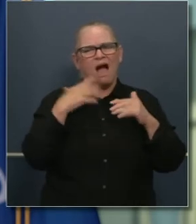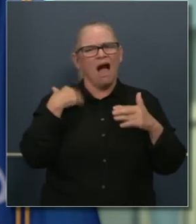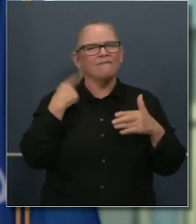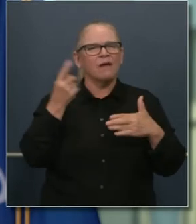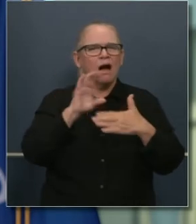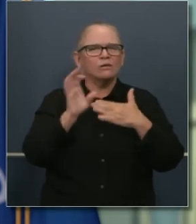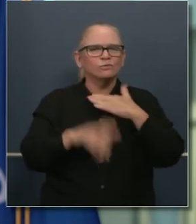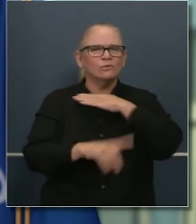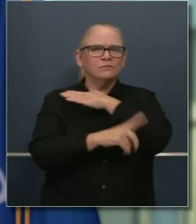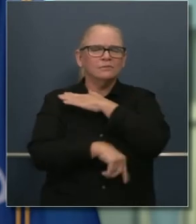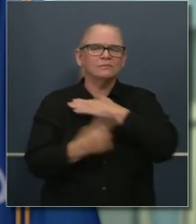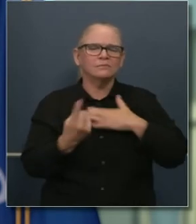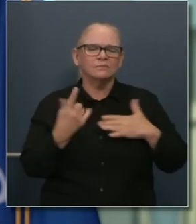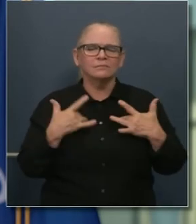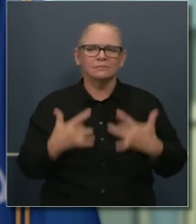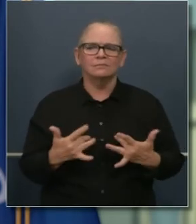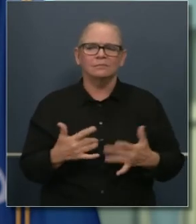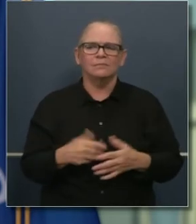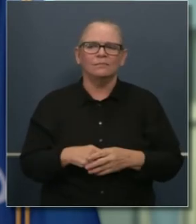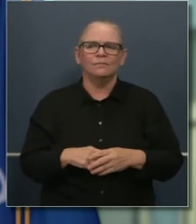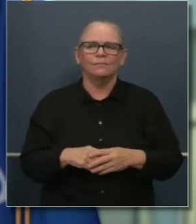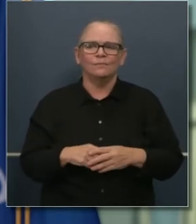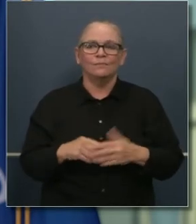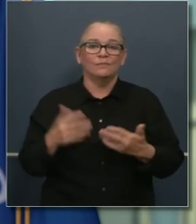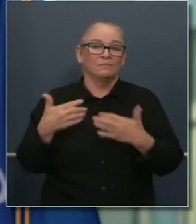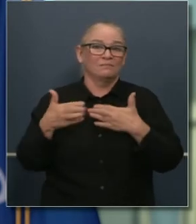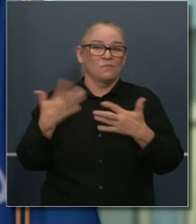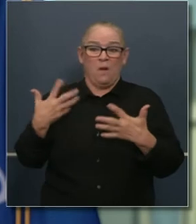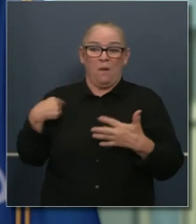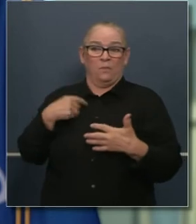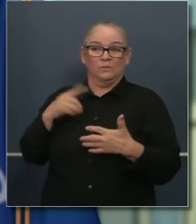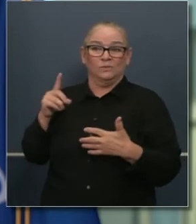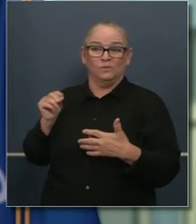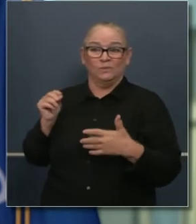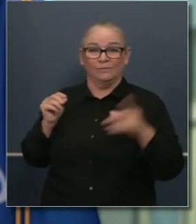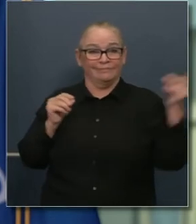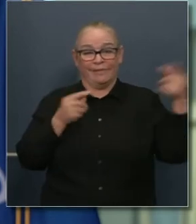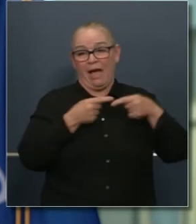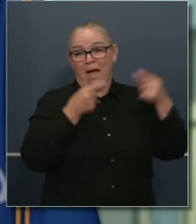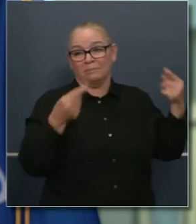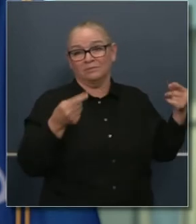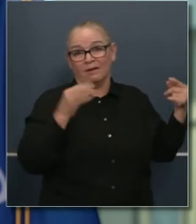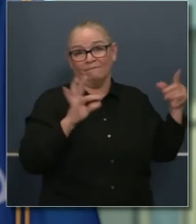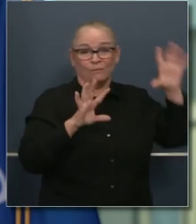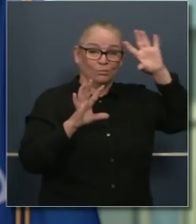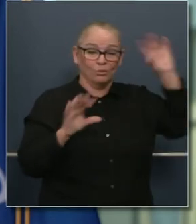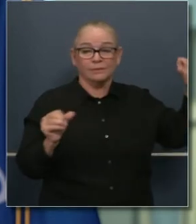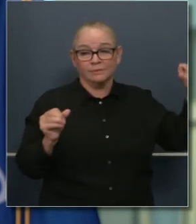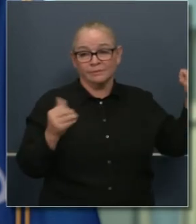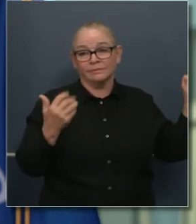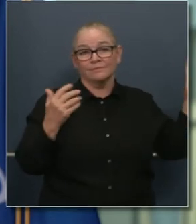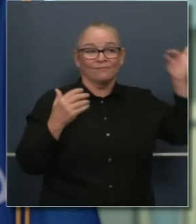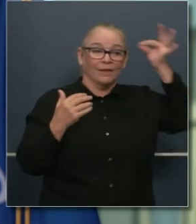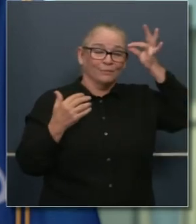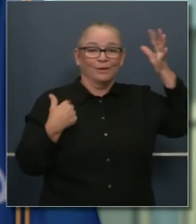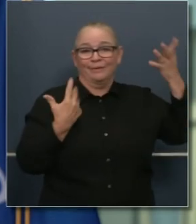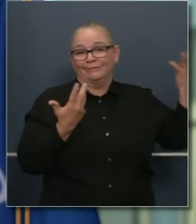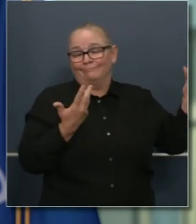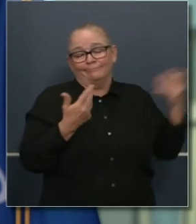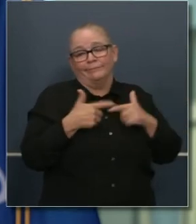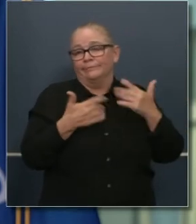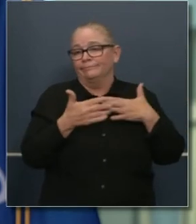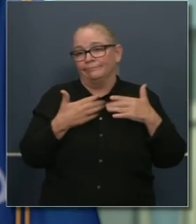pesar del trabajo que estamos haciendo contra la administración y en nuestra estrategia de litigación todavía hacemos